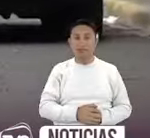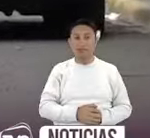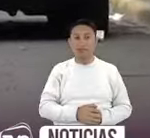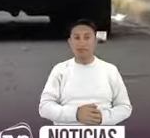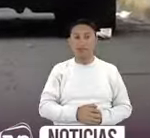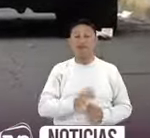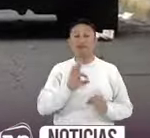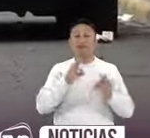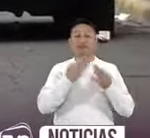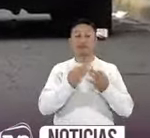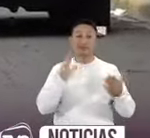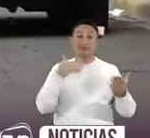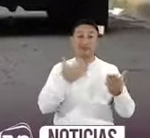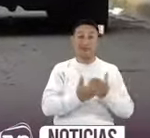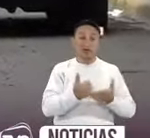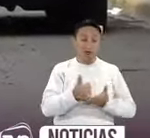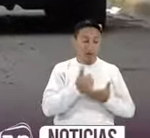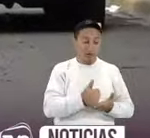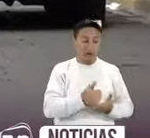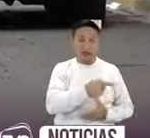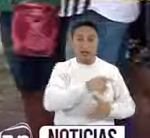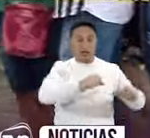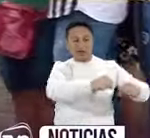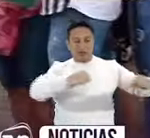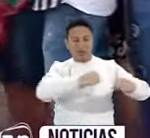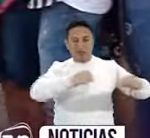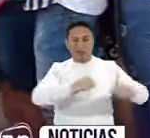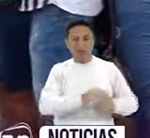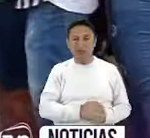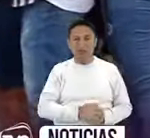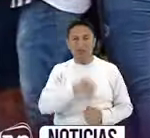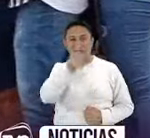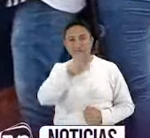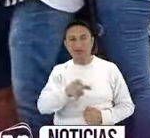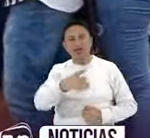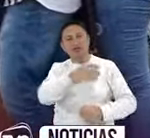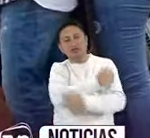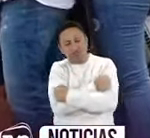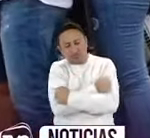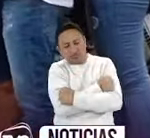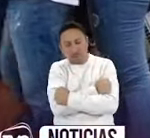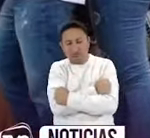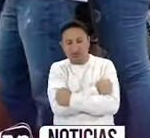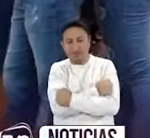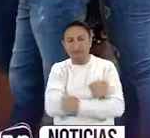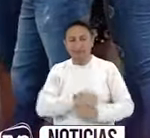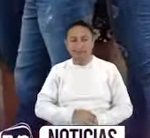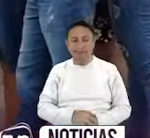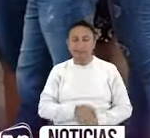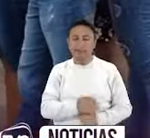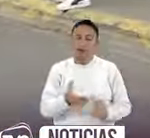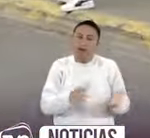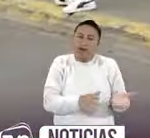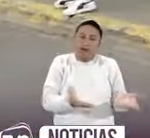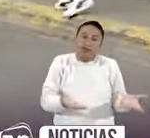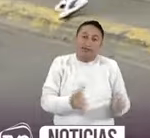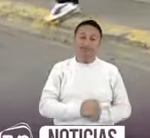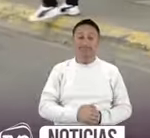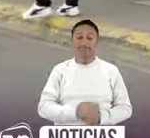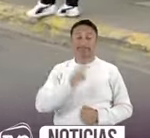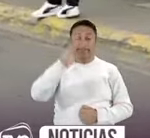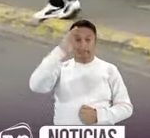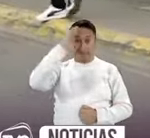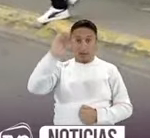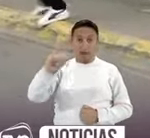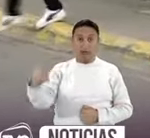e intentaron abrir el vehículo para abrazar a sus seres queridos, que ya estaban sin vida. La Policía Nacional